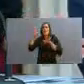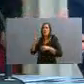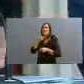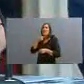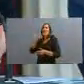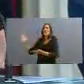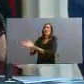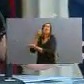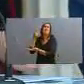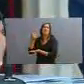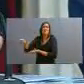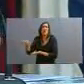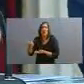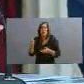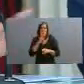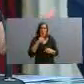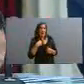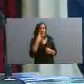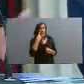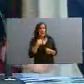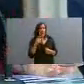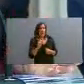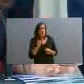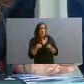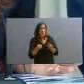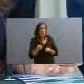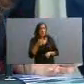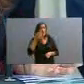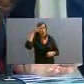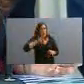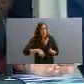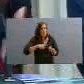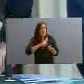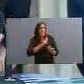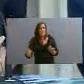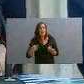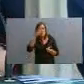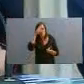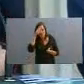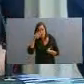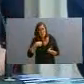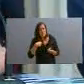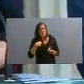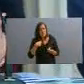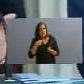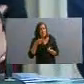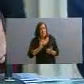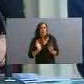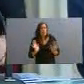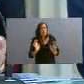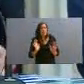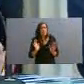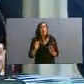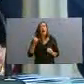puede hacer la intendenta si no maneja policía, ni tiene ni jueces, ni nada? Realmente hay una